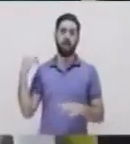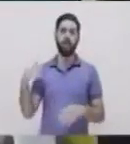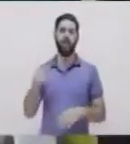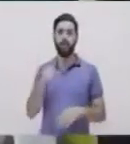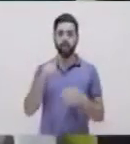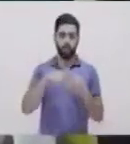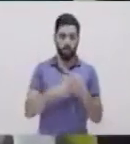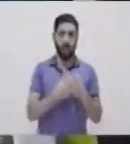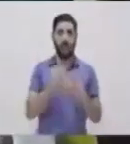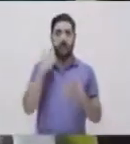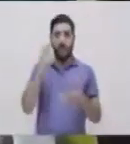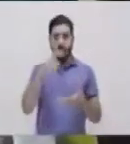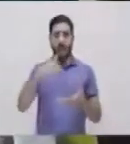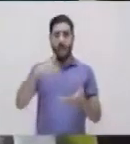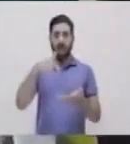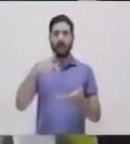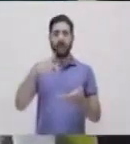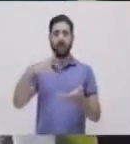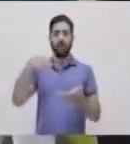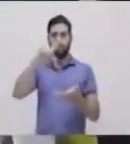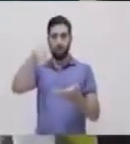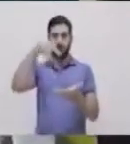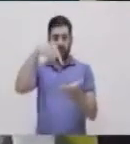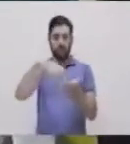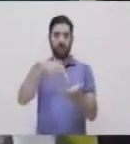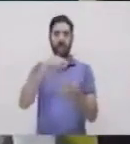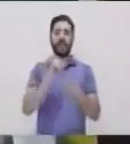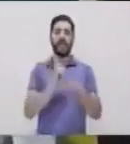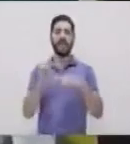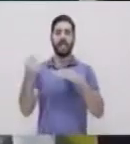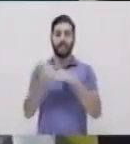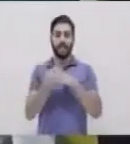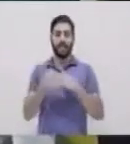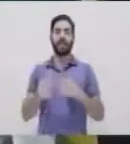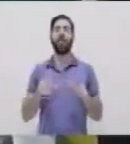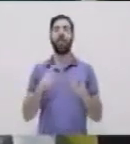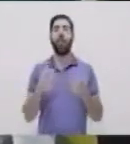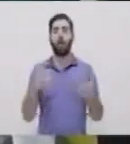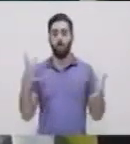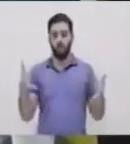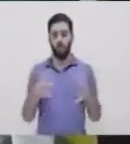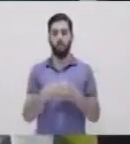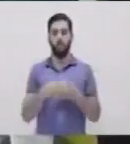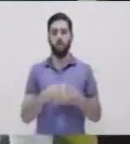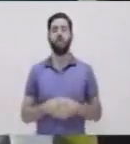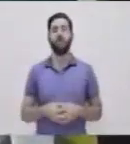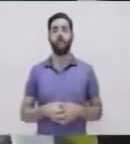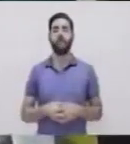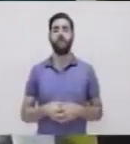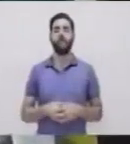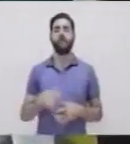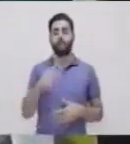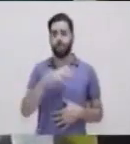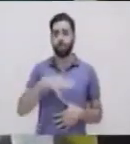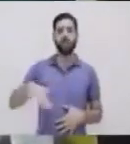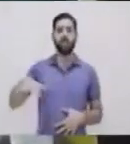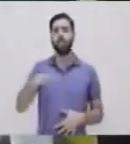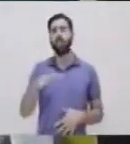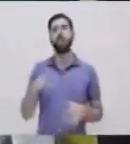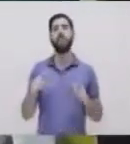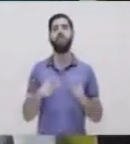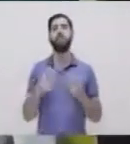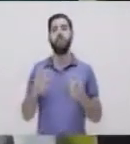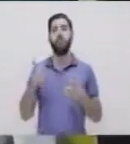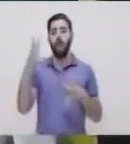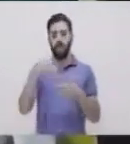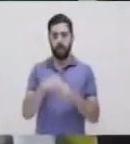Sencillamente, la ubicación geográfica de las Islas Galápagos, que es un conjunto de islas, y la